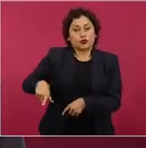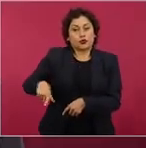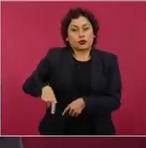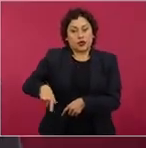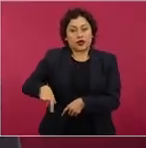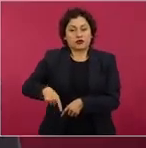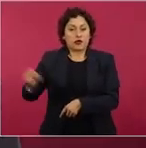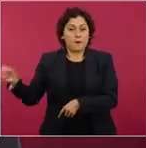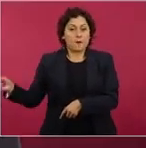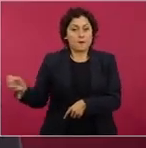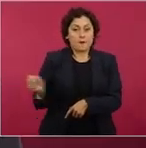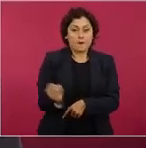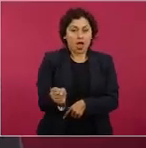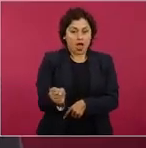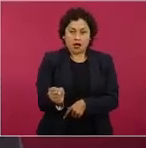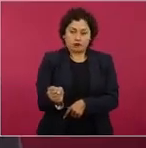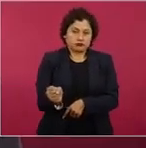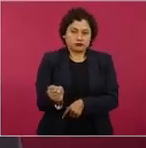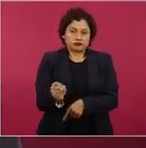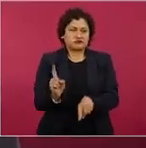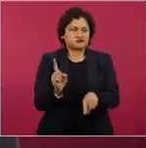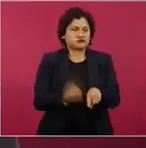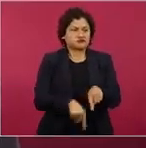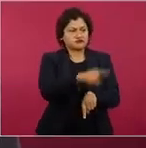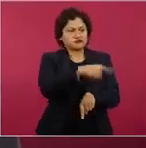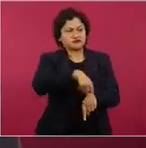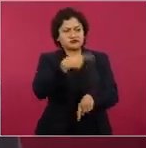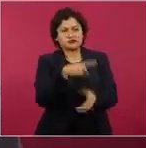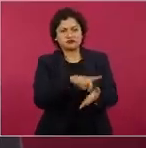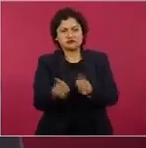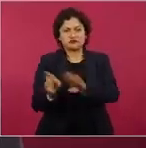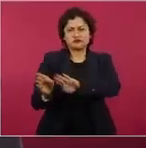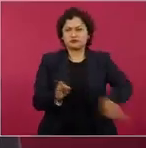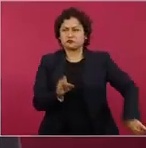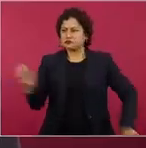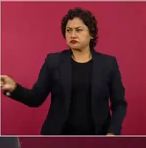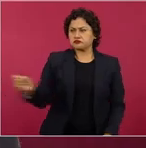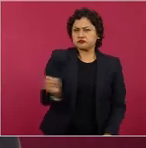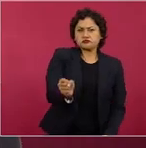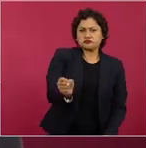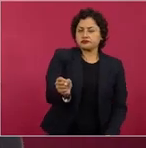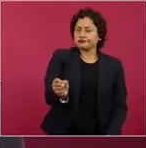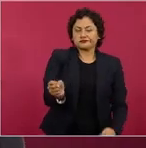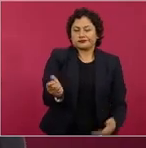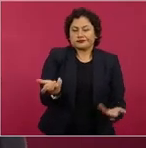suplantar a los trabajadores, es su derecho de ellos el votar.